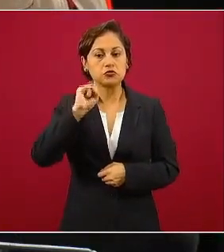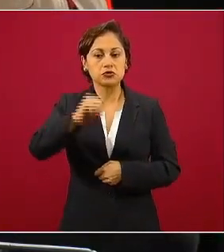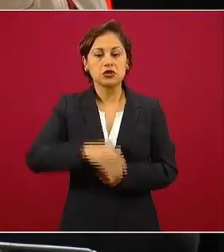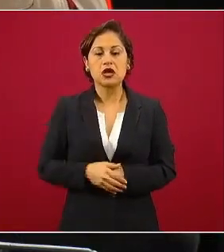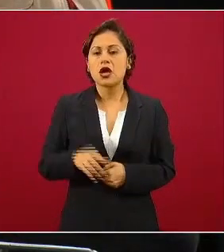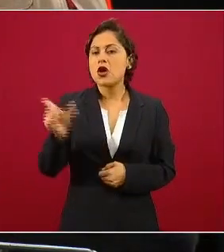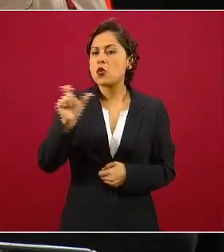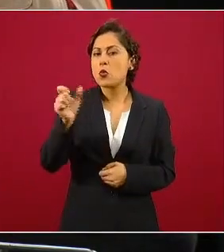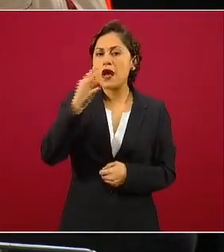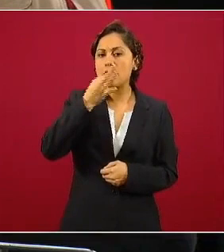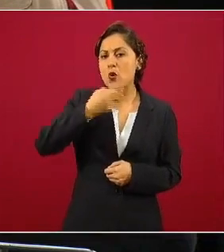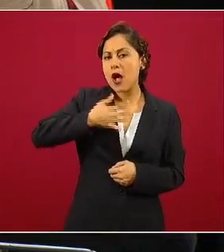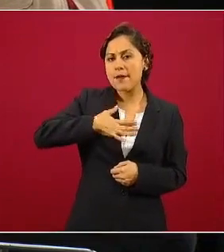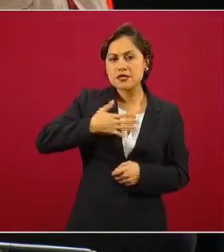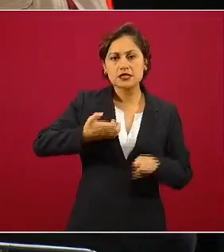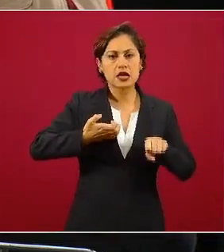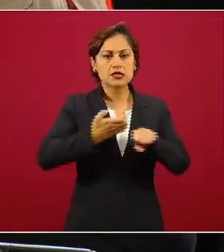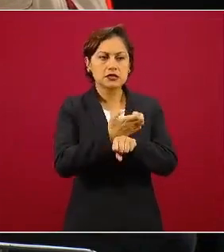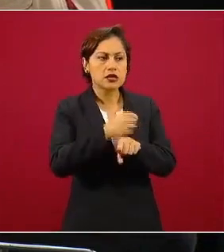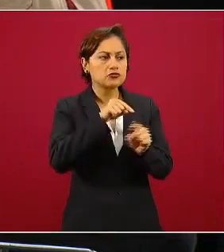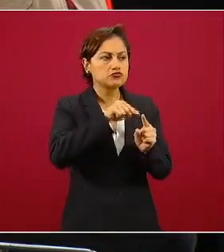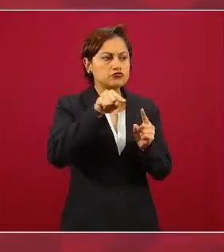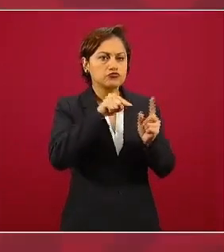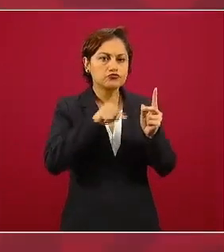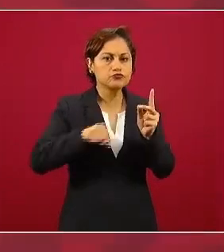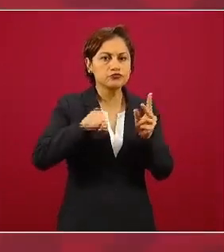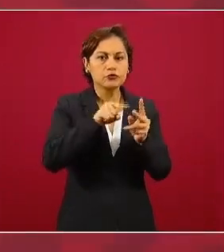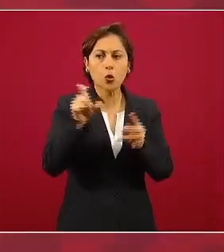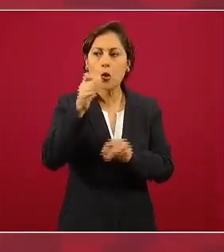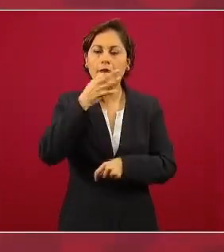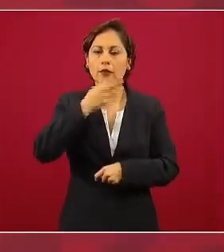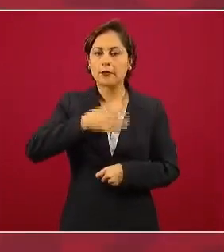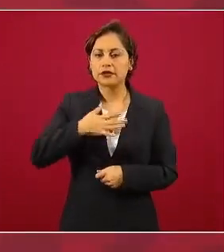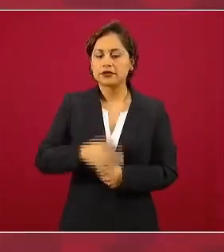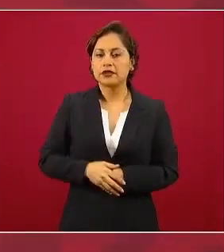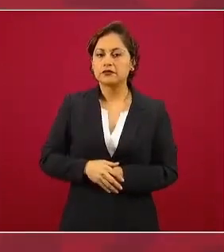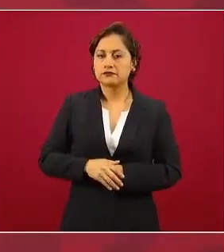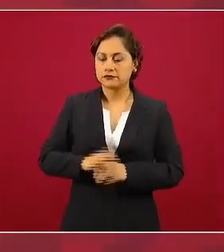itinerario y los estados? Ya